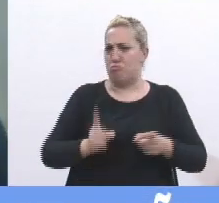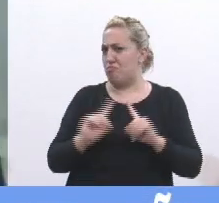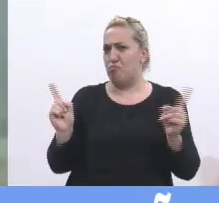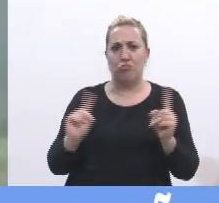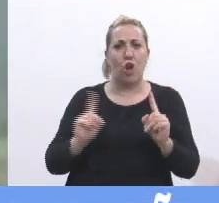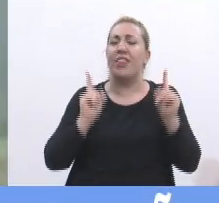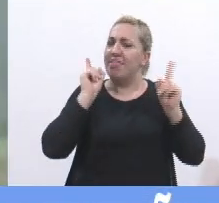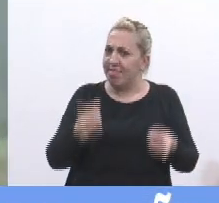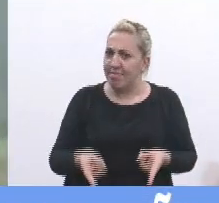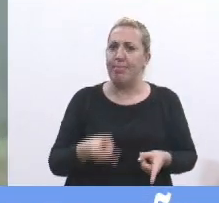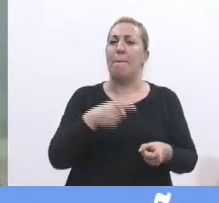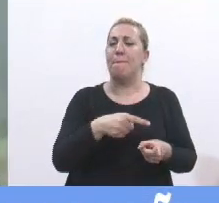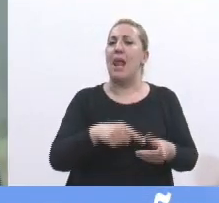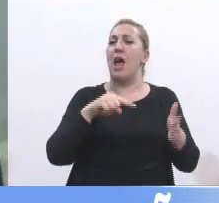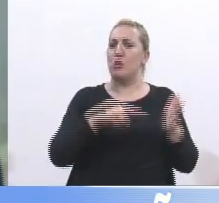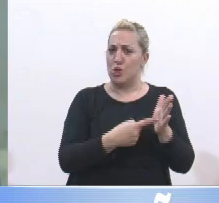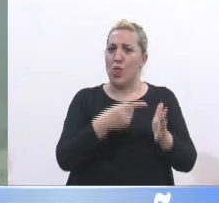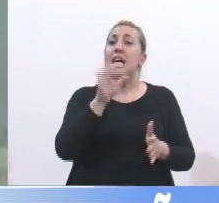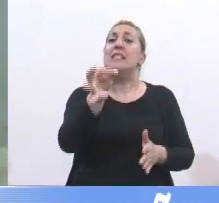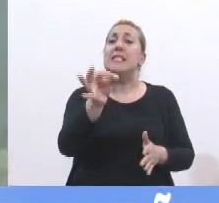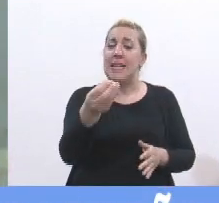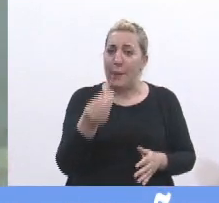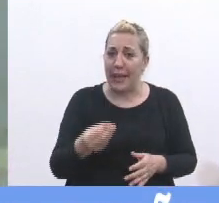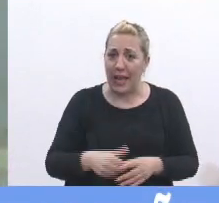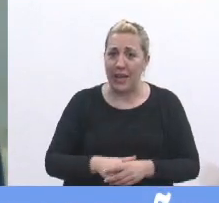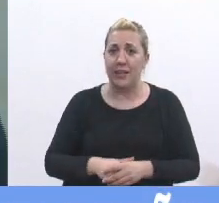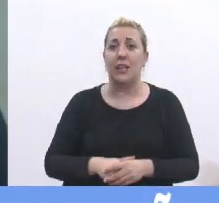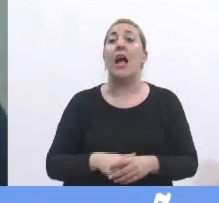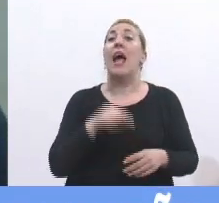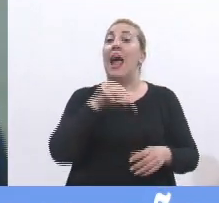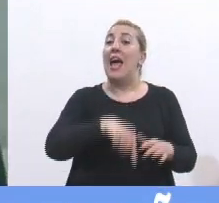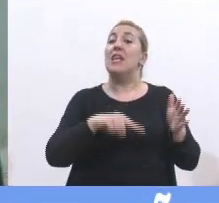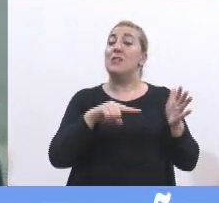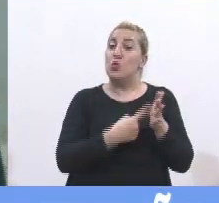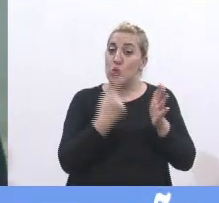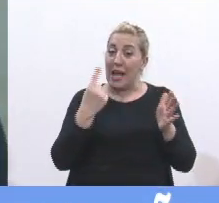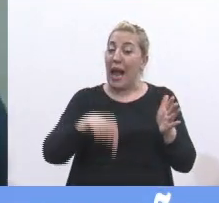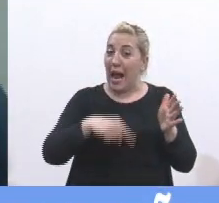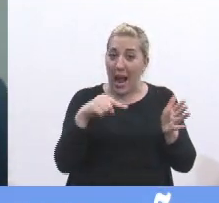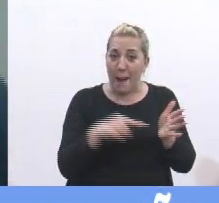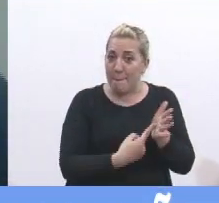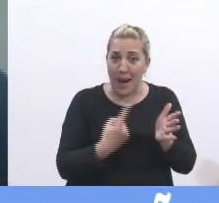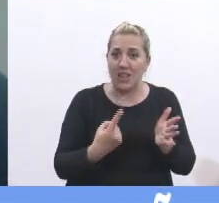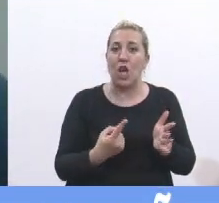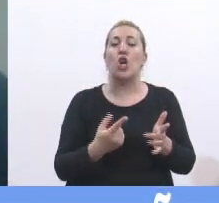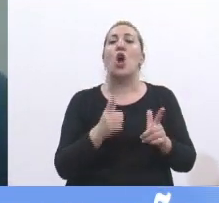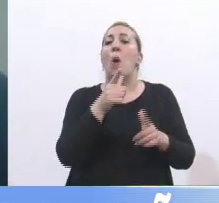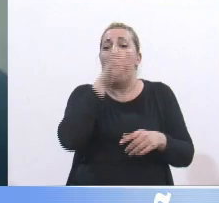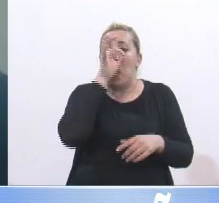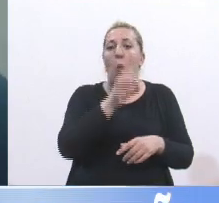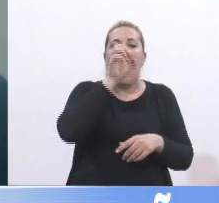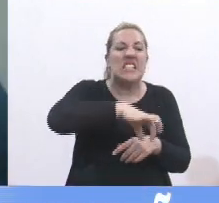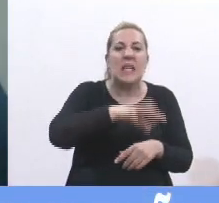la Ciudad Autónoma de Buenos Aires. ¿Y sabe qué? La Ciudad Autónoma de Buenos Aires no siembra un poroto de soja ni una